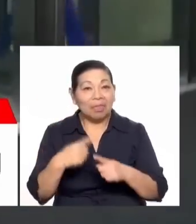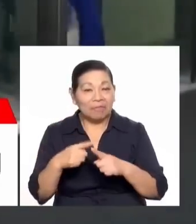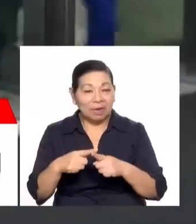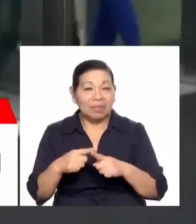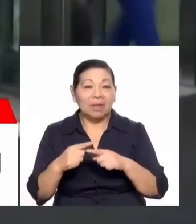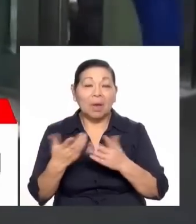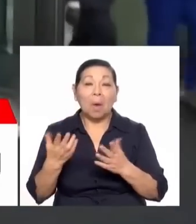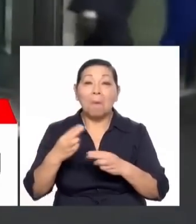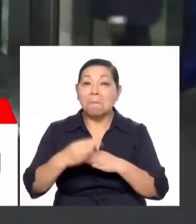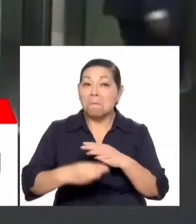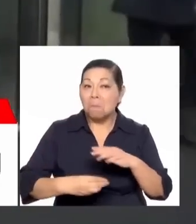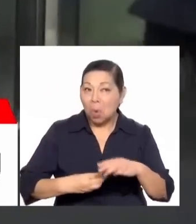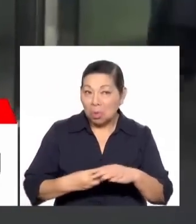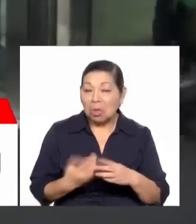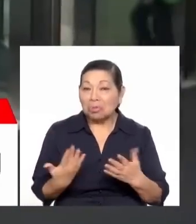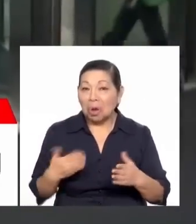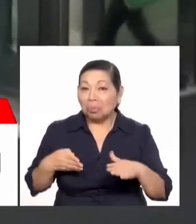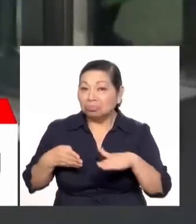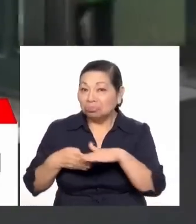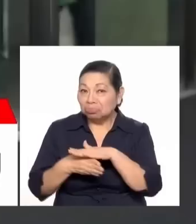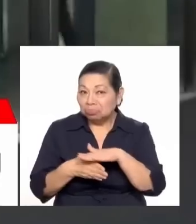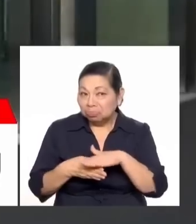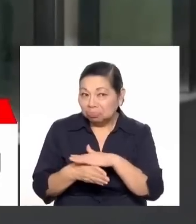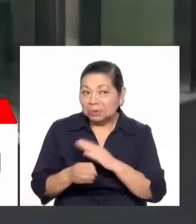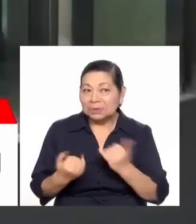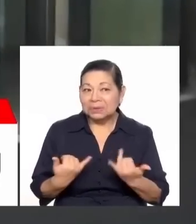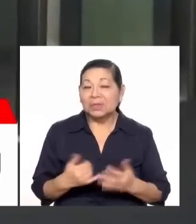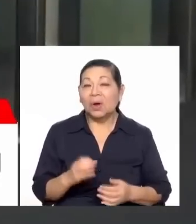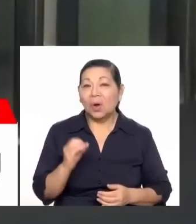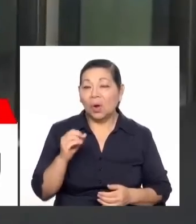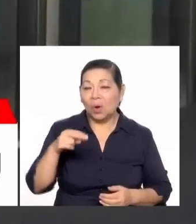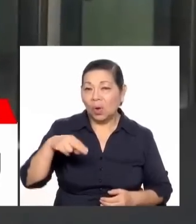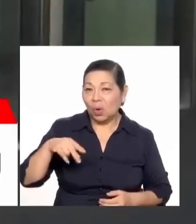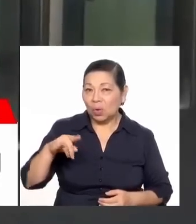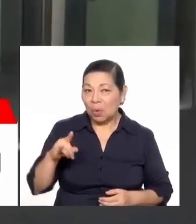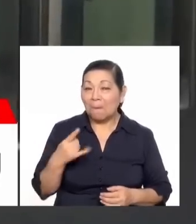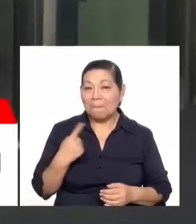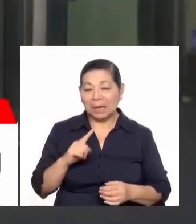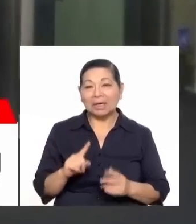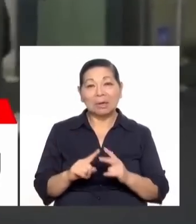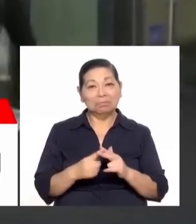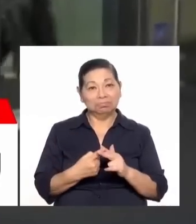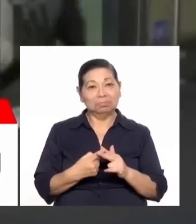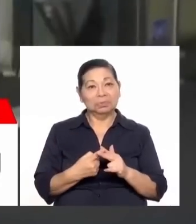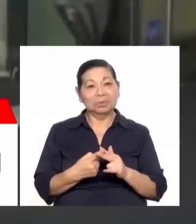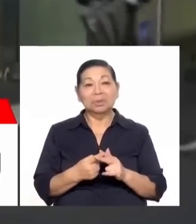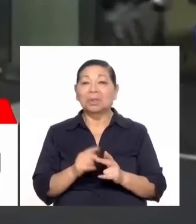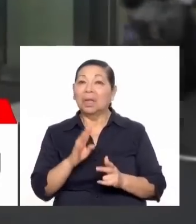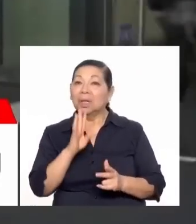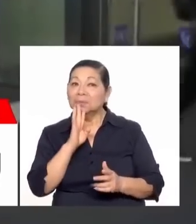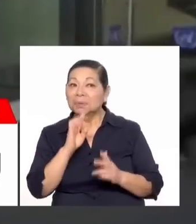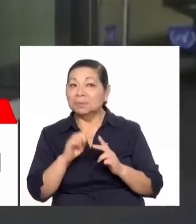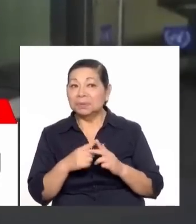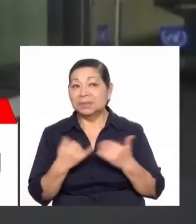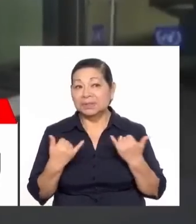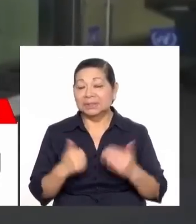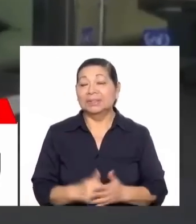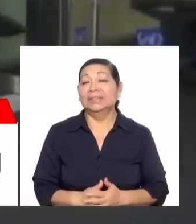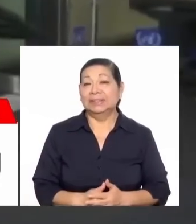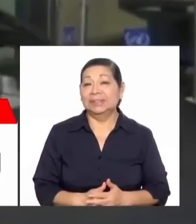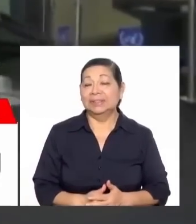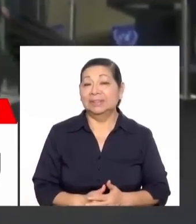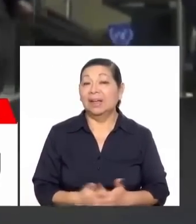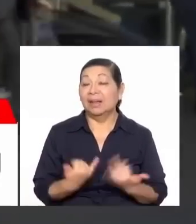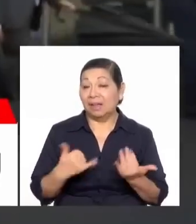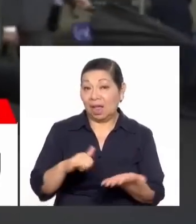mundiales que ya van ingresando a la sede de la ONU para iniciar su participación. Acá en